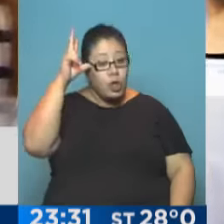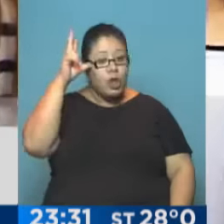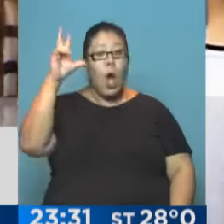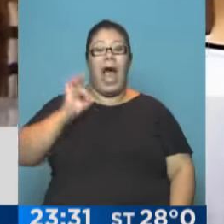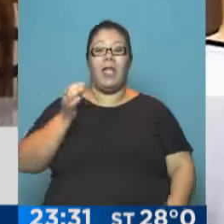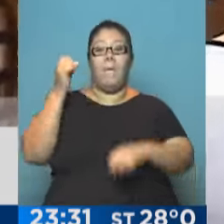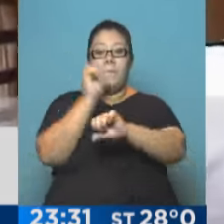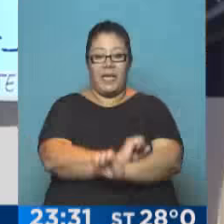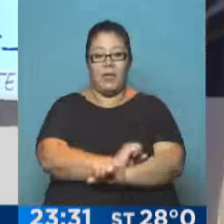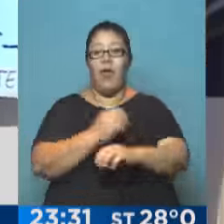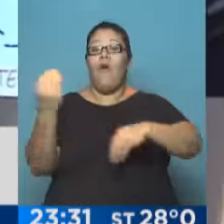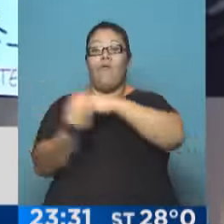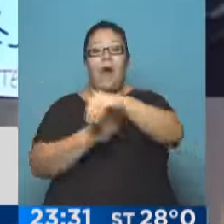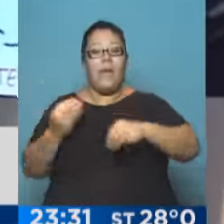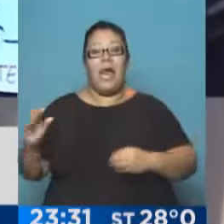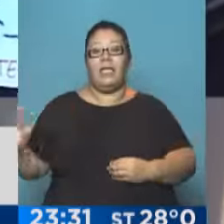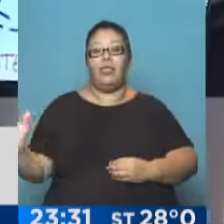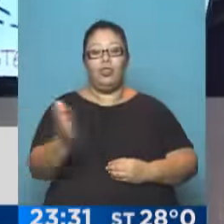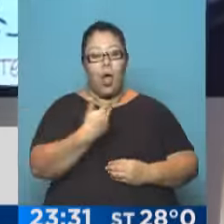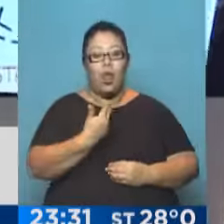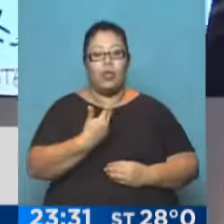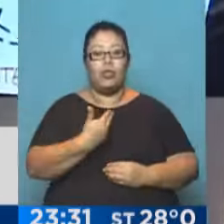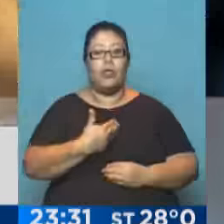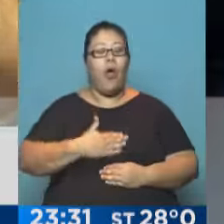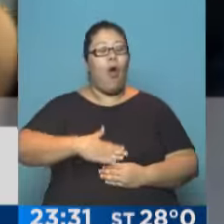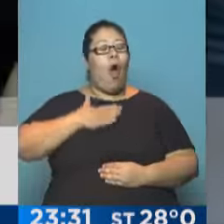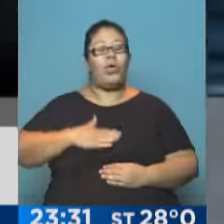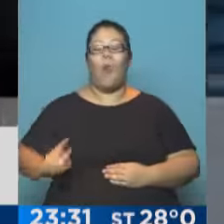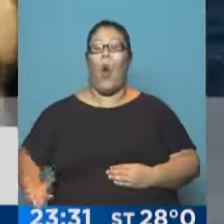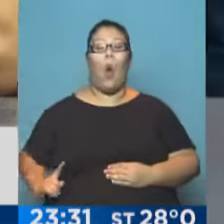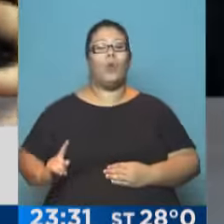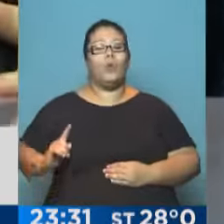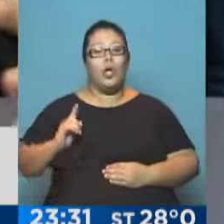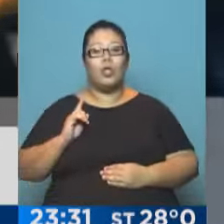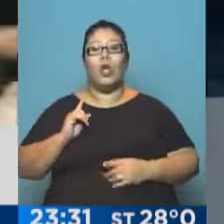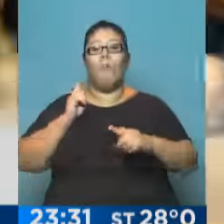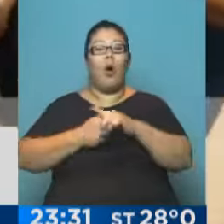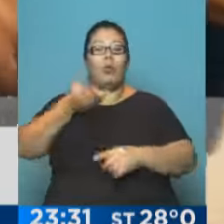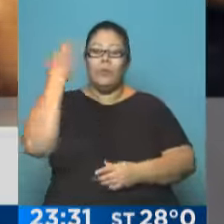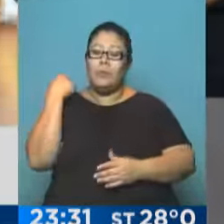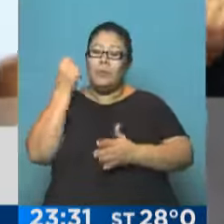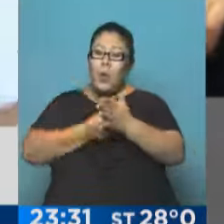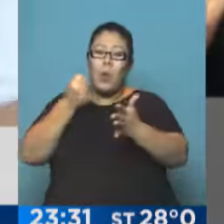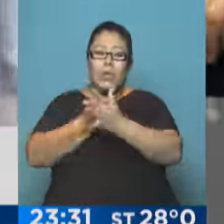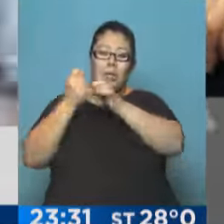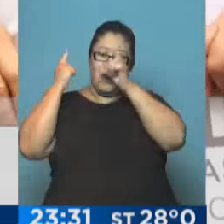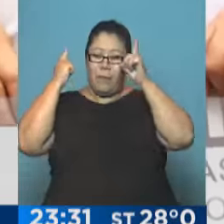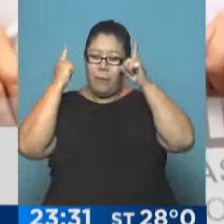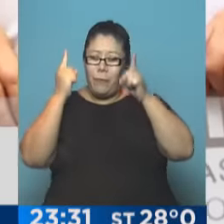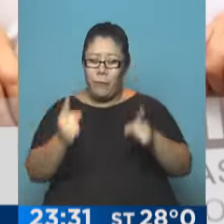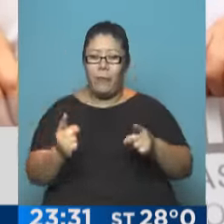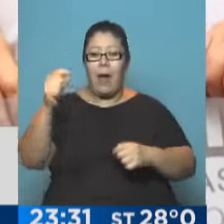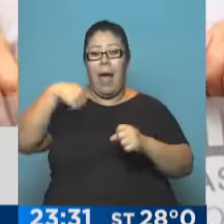Los familiares estamos todos sumamente orgullosos del camino que recorrimos hasta